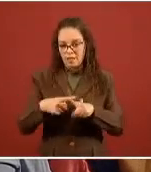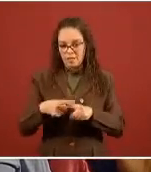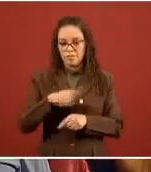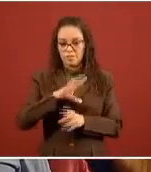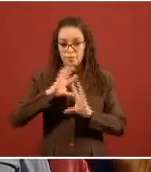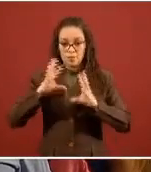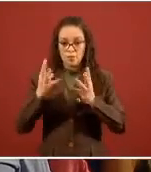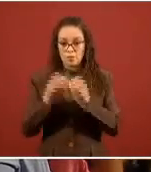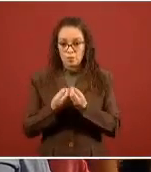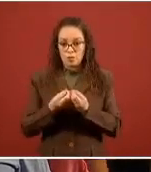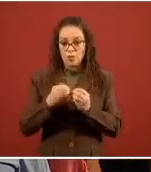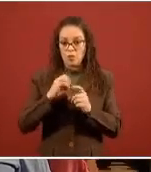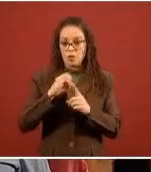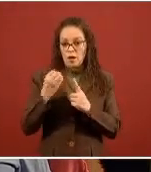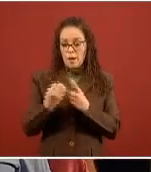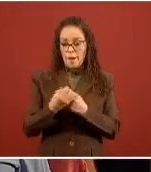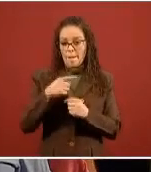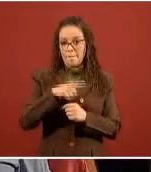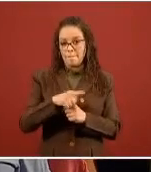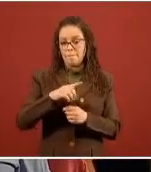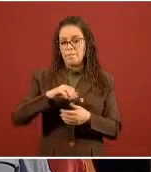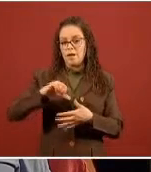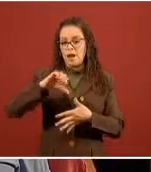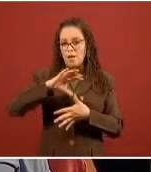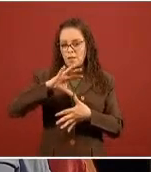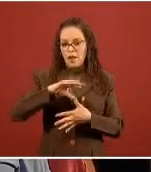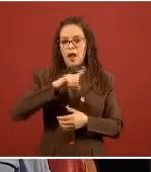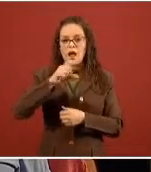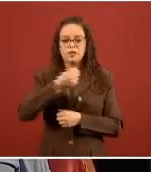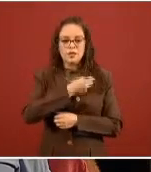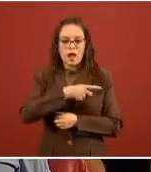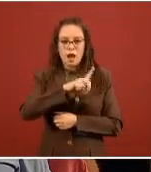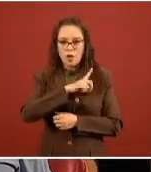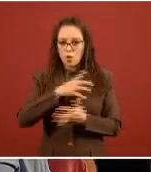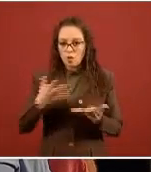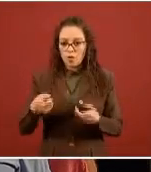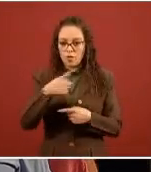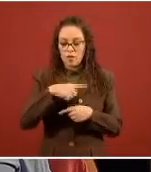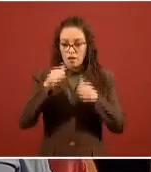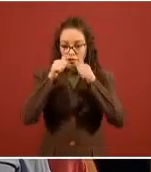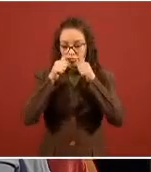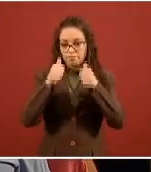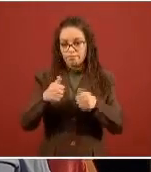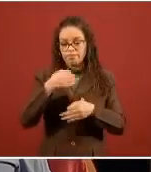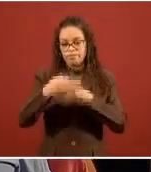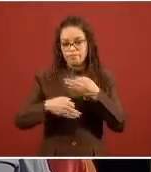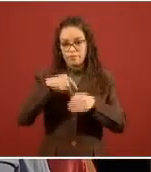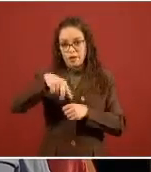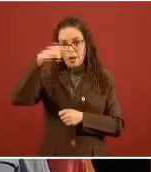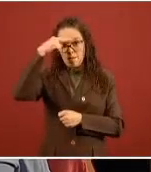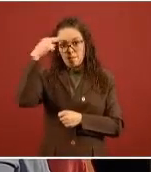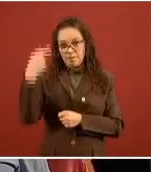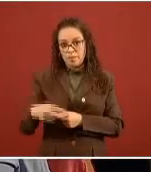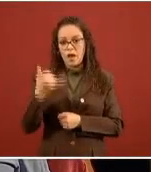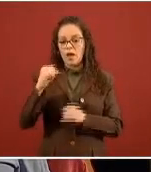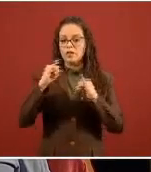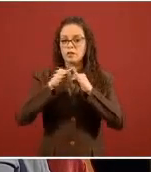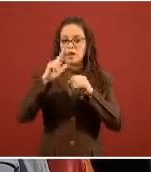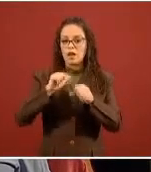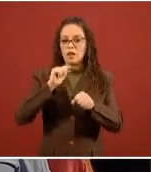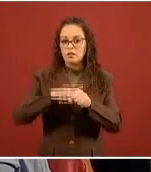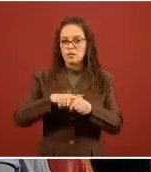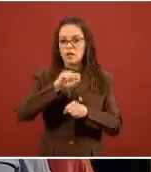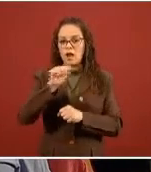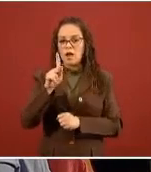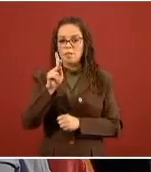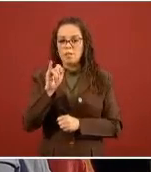Organización Panamericana de la Salud, de la Oficina de México y del Instituto Nacional de Perinatología.